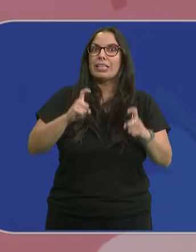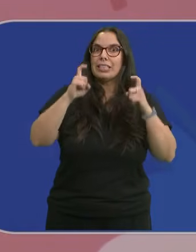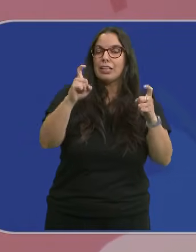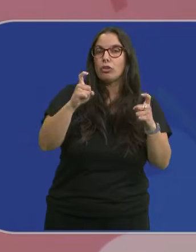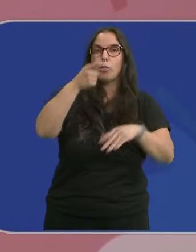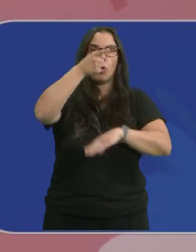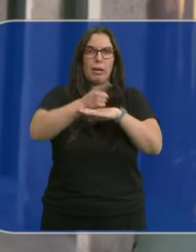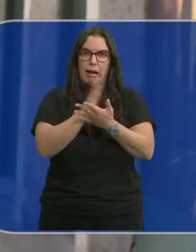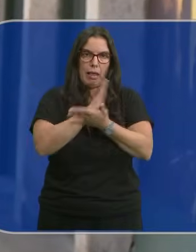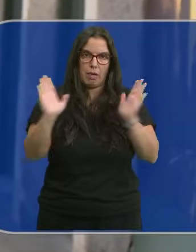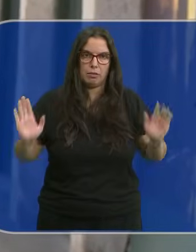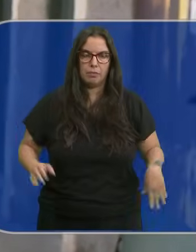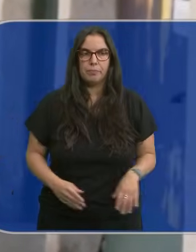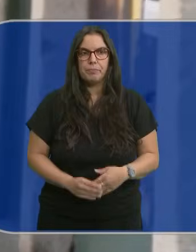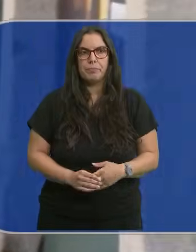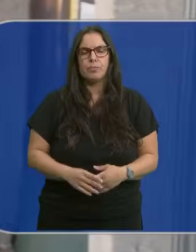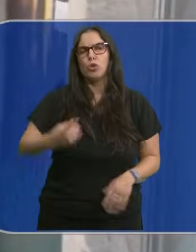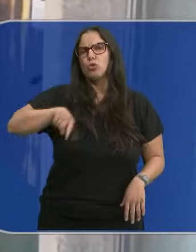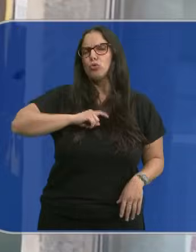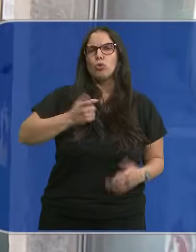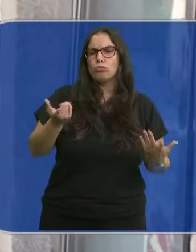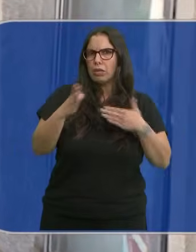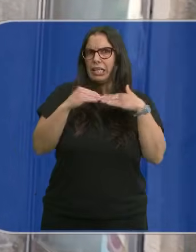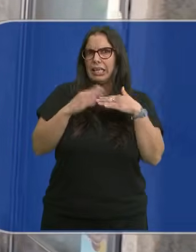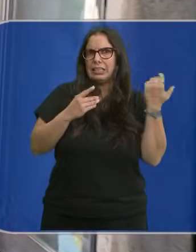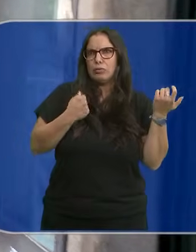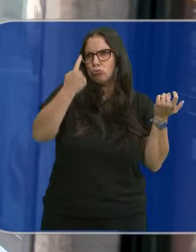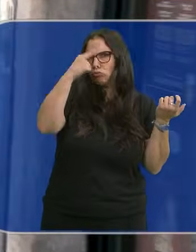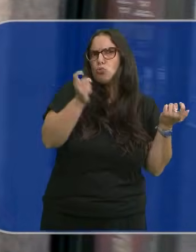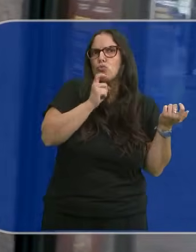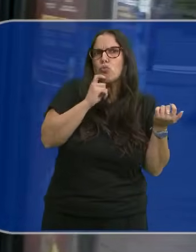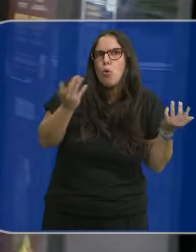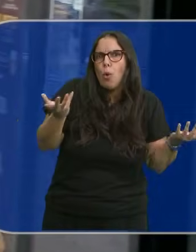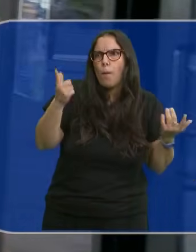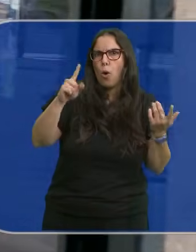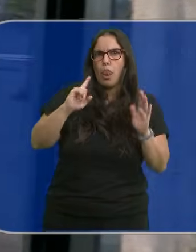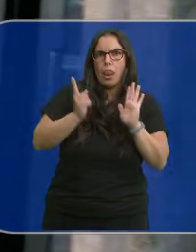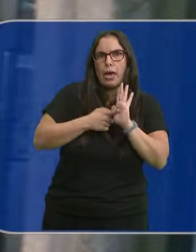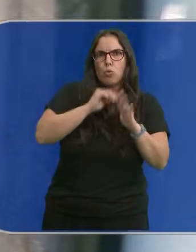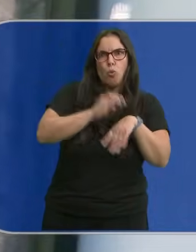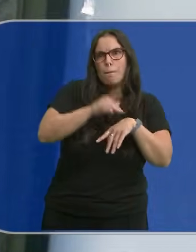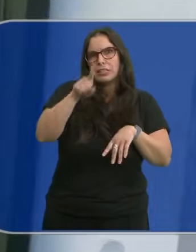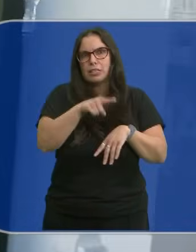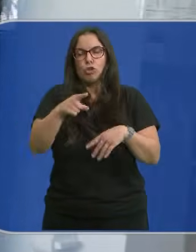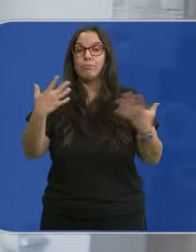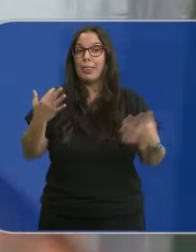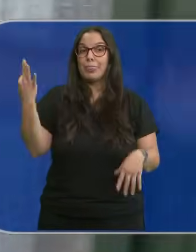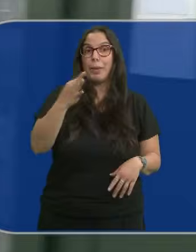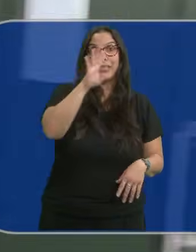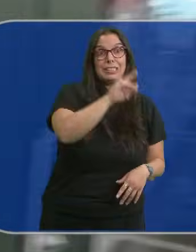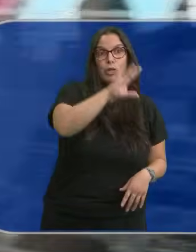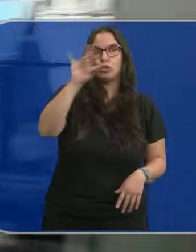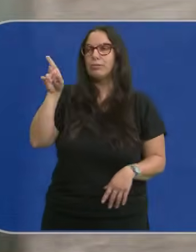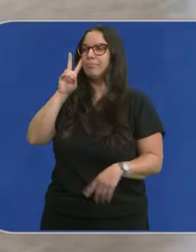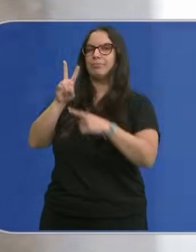nada les obliga a ello. ¿Y cómo podemos saber nosotros, los clientes, que un apartamento turístico es legal? Pues tiene que tener sí o sí